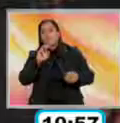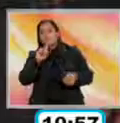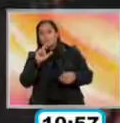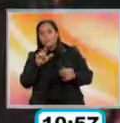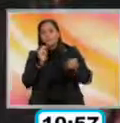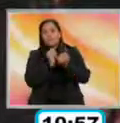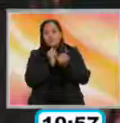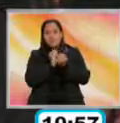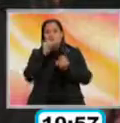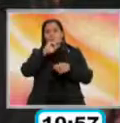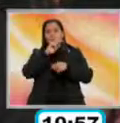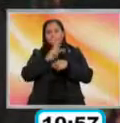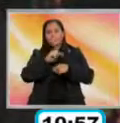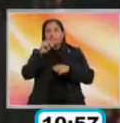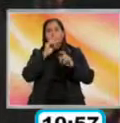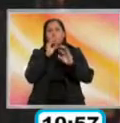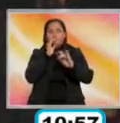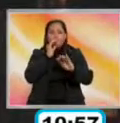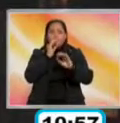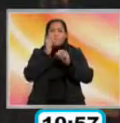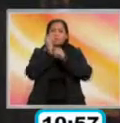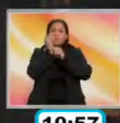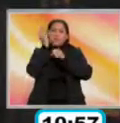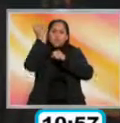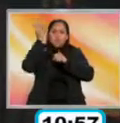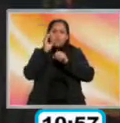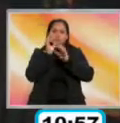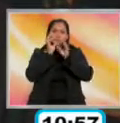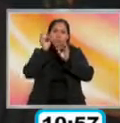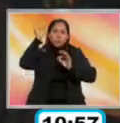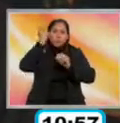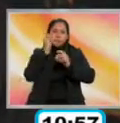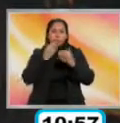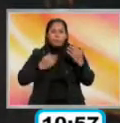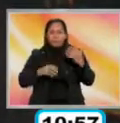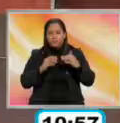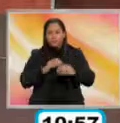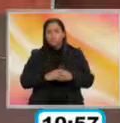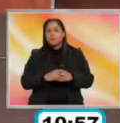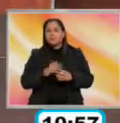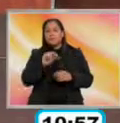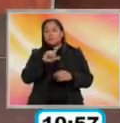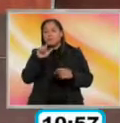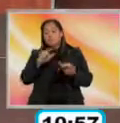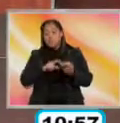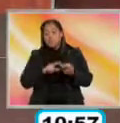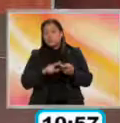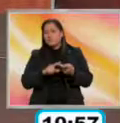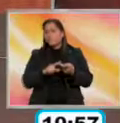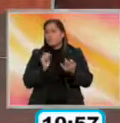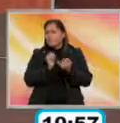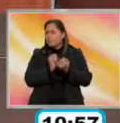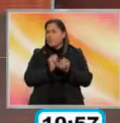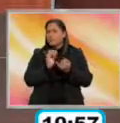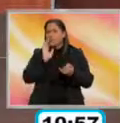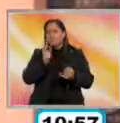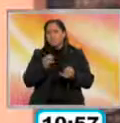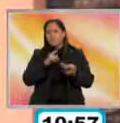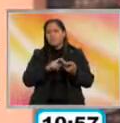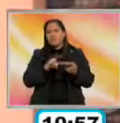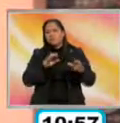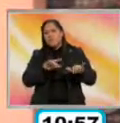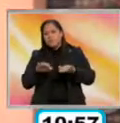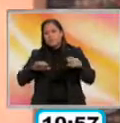con flautas y con Ok. gaitas y con otra historia. Y luego nos pasamos a la rumbia, igual le entramos a baladas con